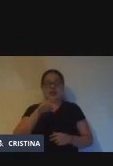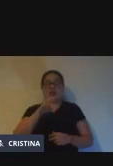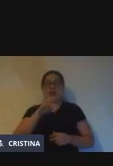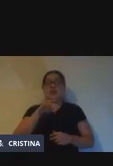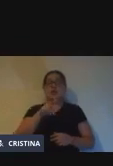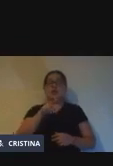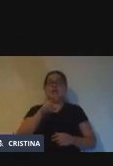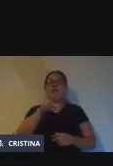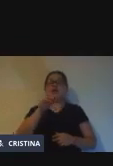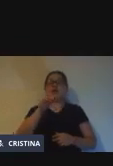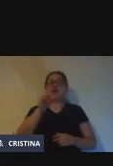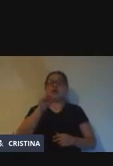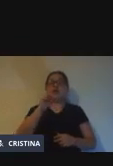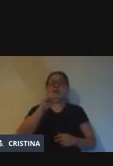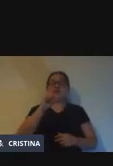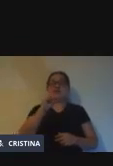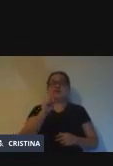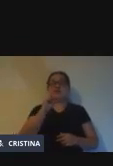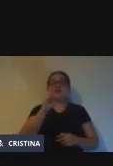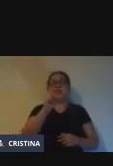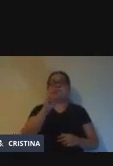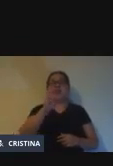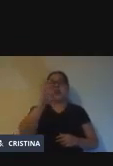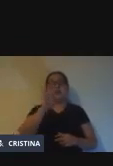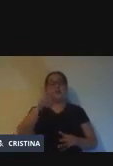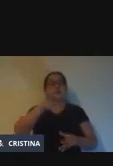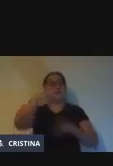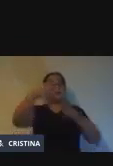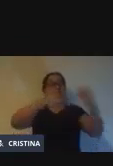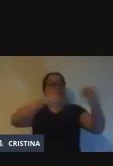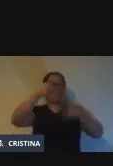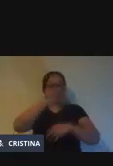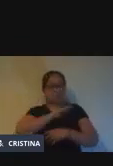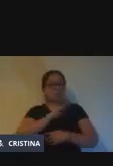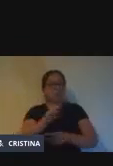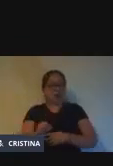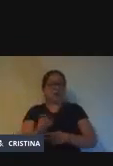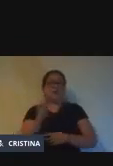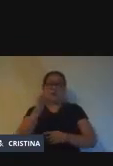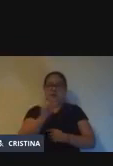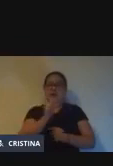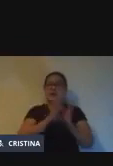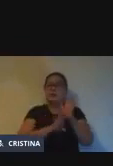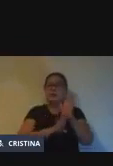y es progresiva, además. Entonces,